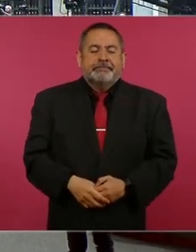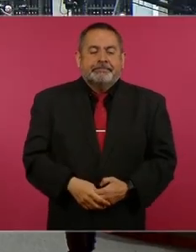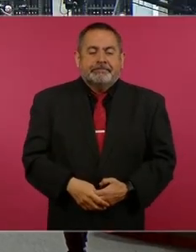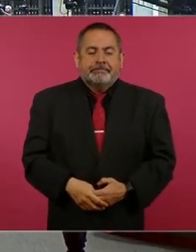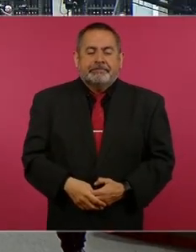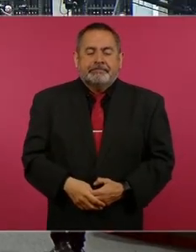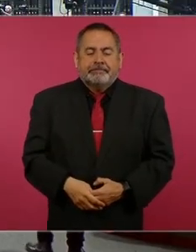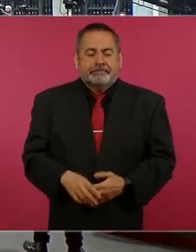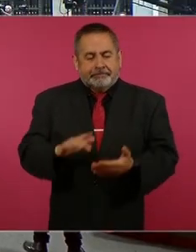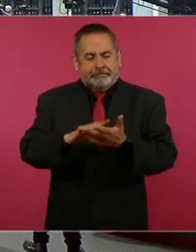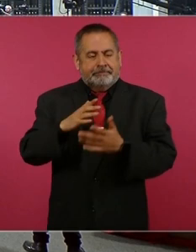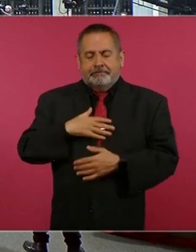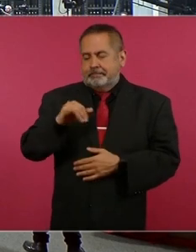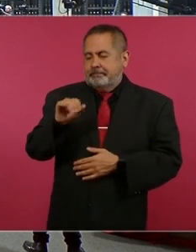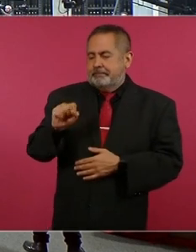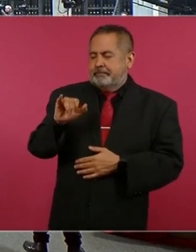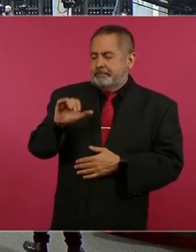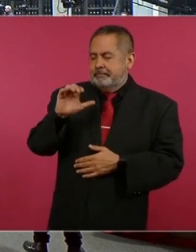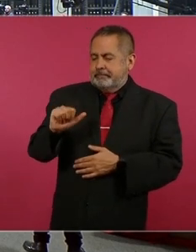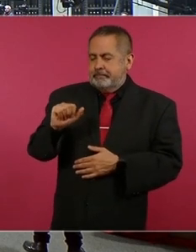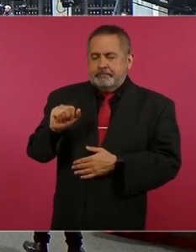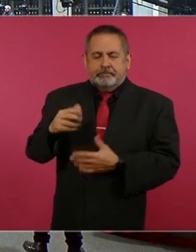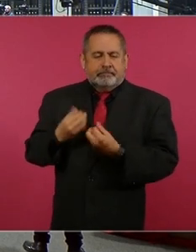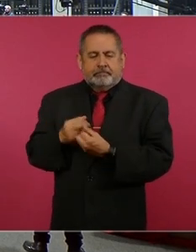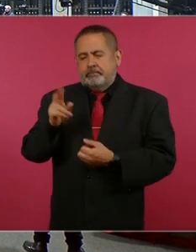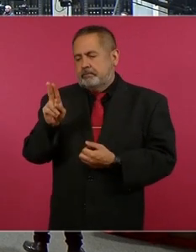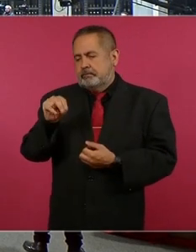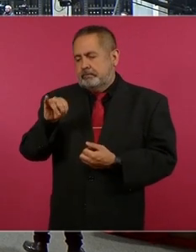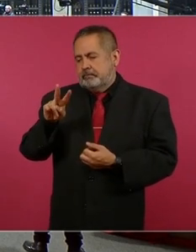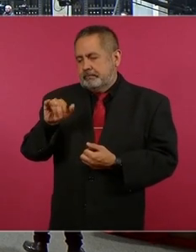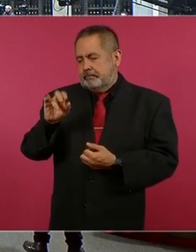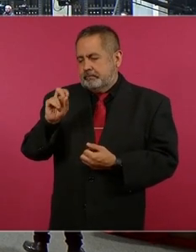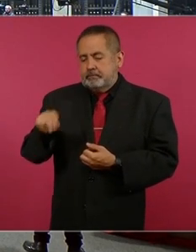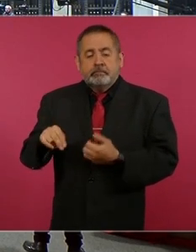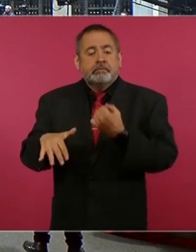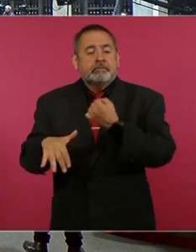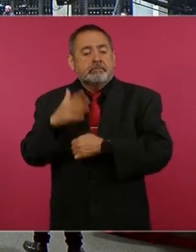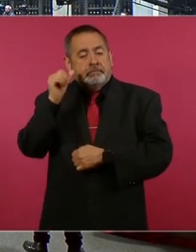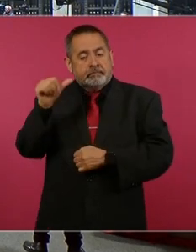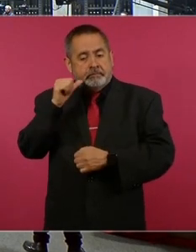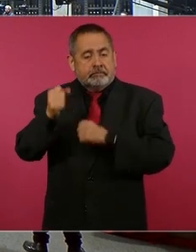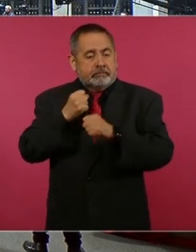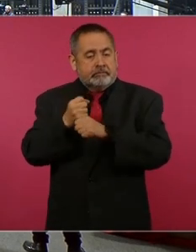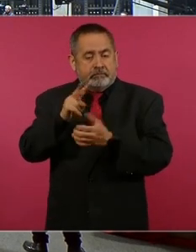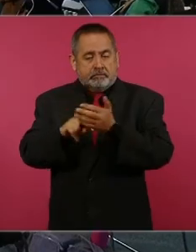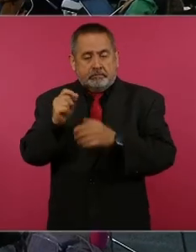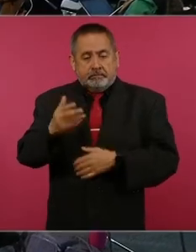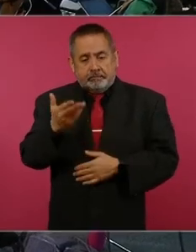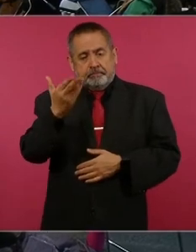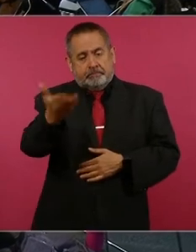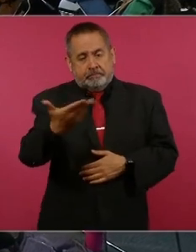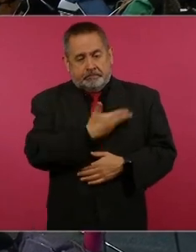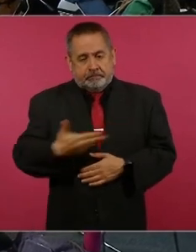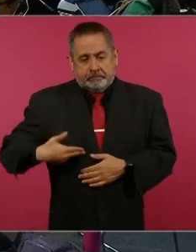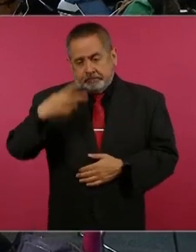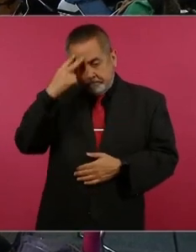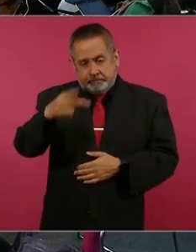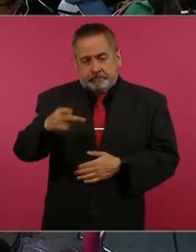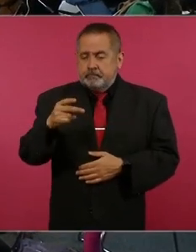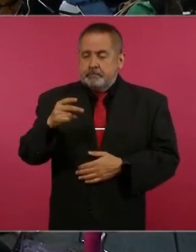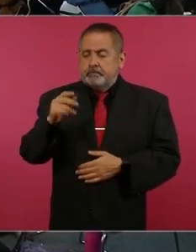Gracias, señor presidente. Jessica Cermeño, de Univisión. Está fechada el 15 de abril de 2024. Dice al señor presidente de